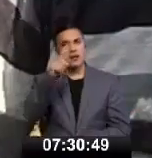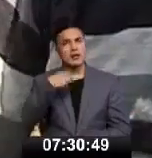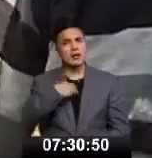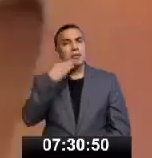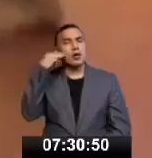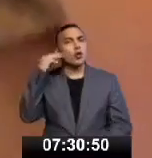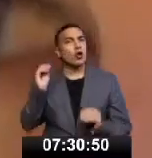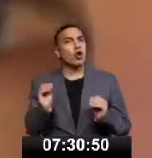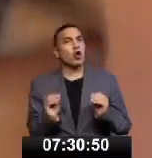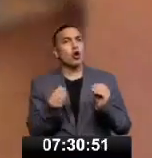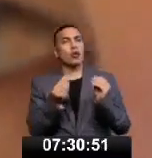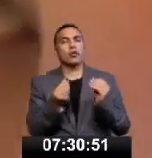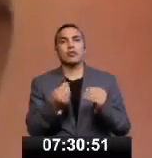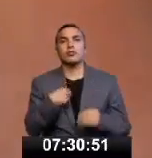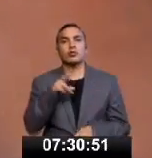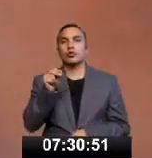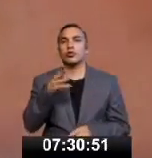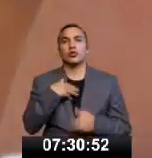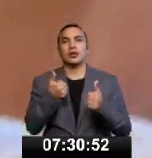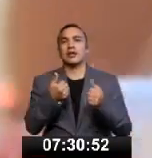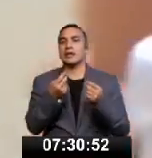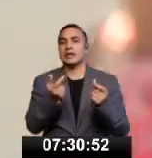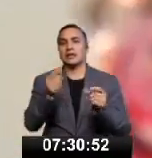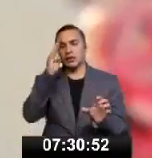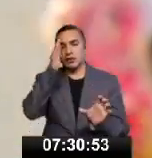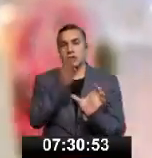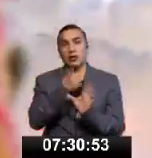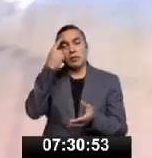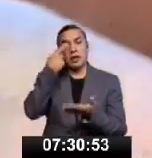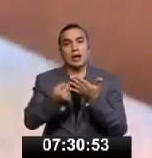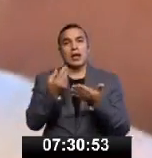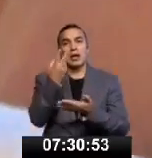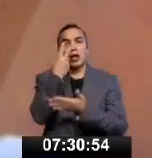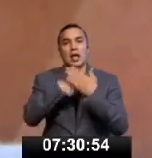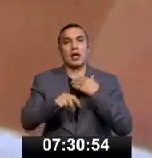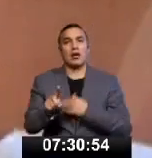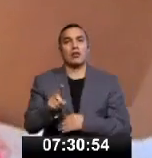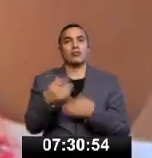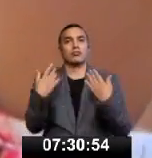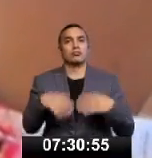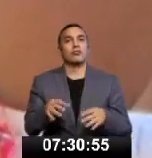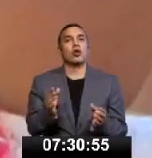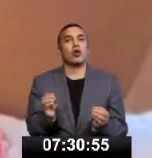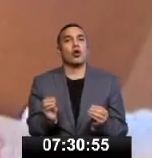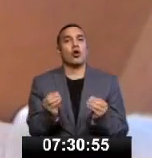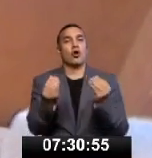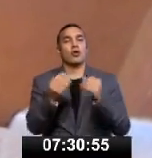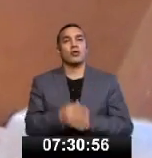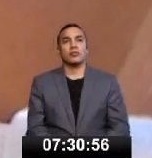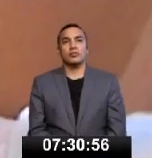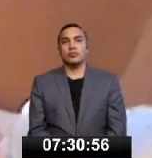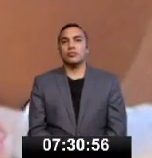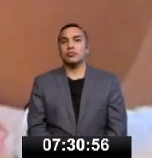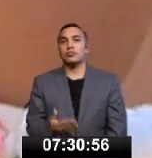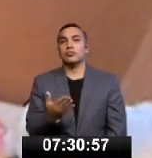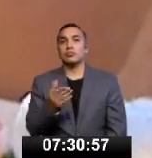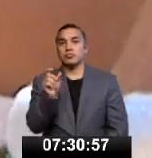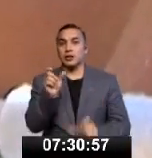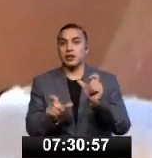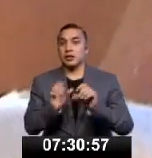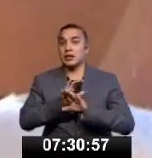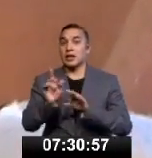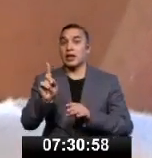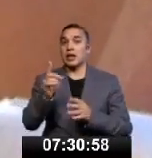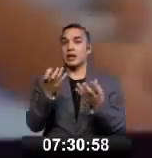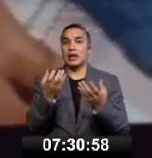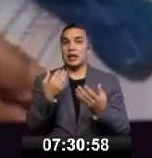madre adolescente? Uno no está preparado psicológicamente para criar a un niño a temprana edad, como lo están personas que